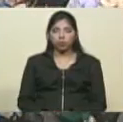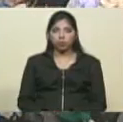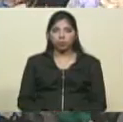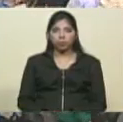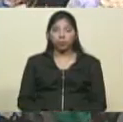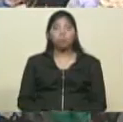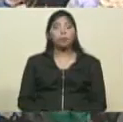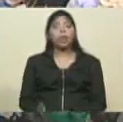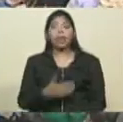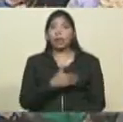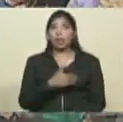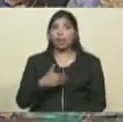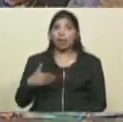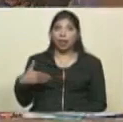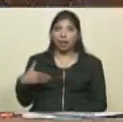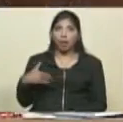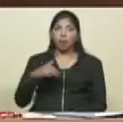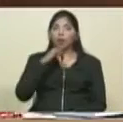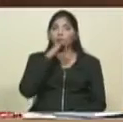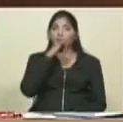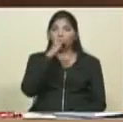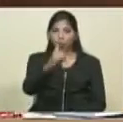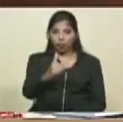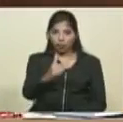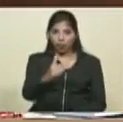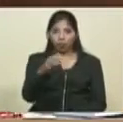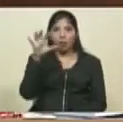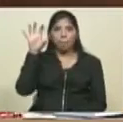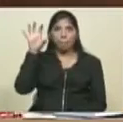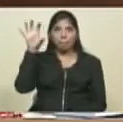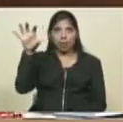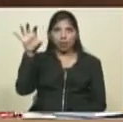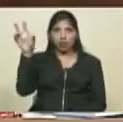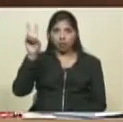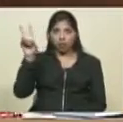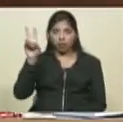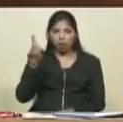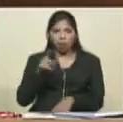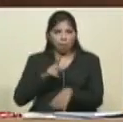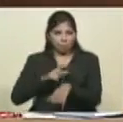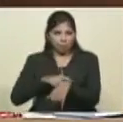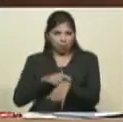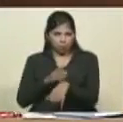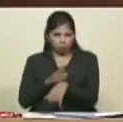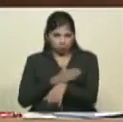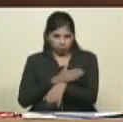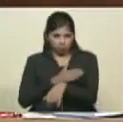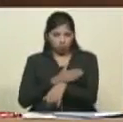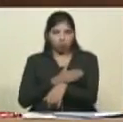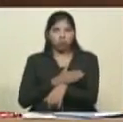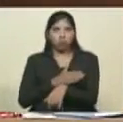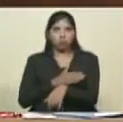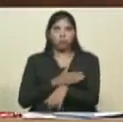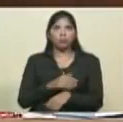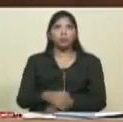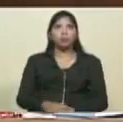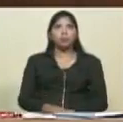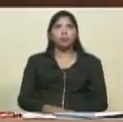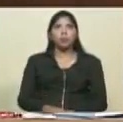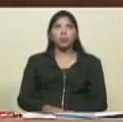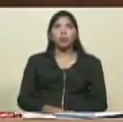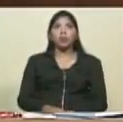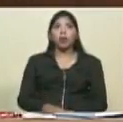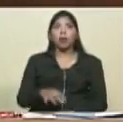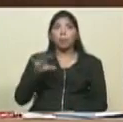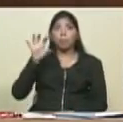Queremos informar al país que hace apenas unos minutos culminó en Bruselas